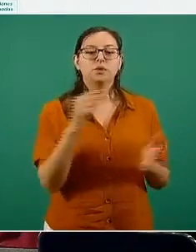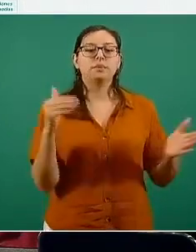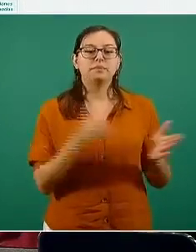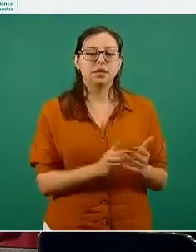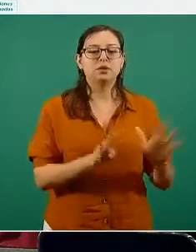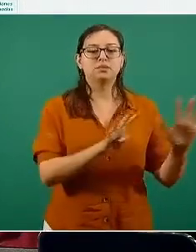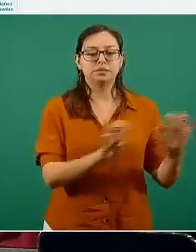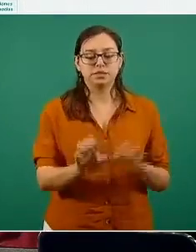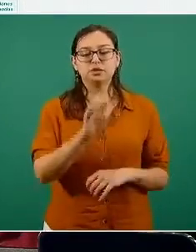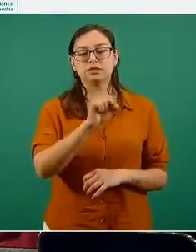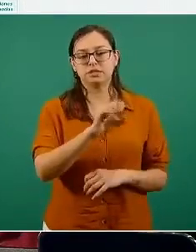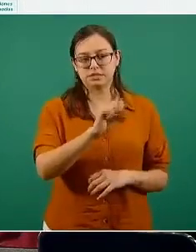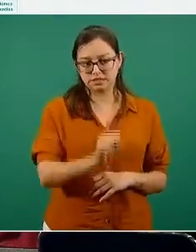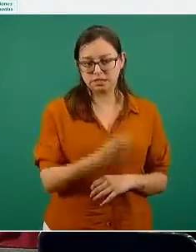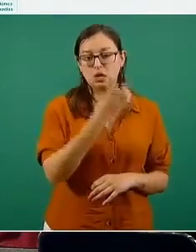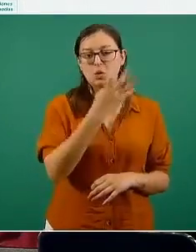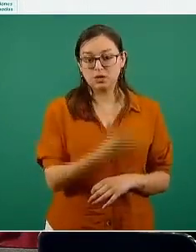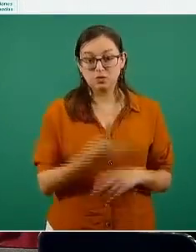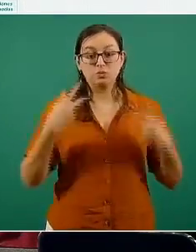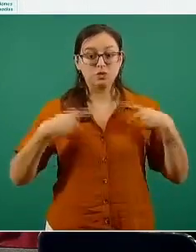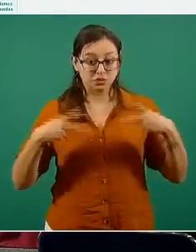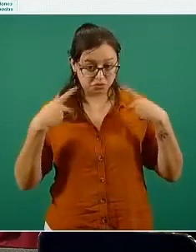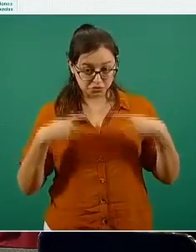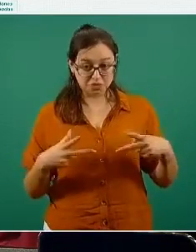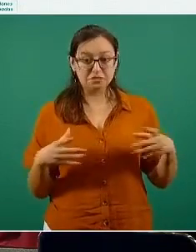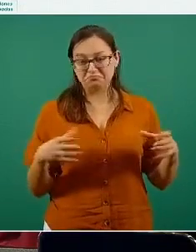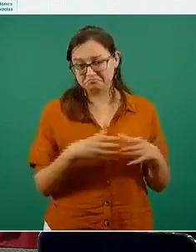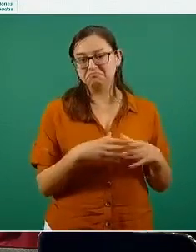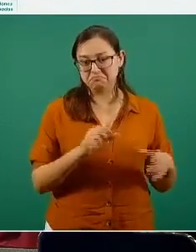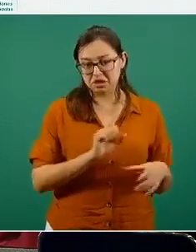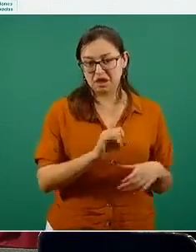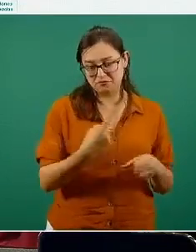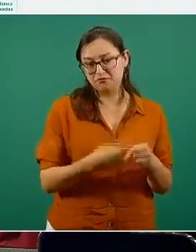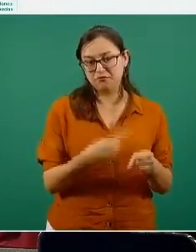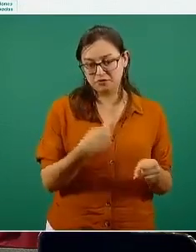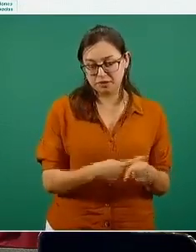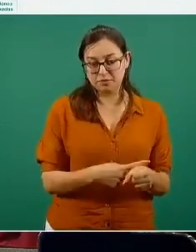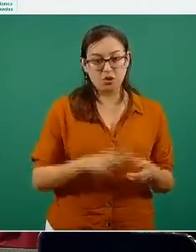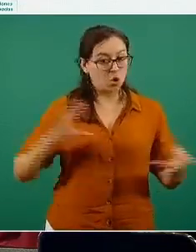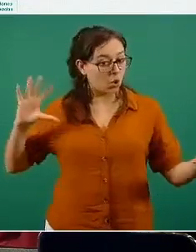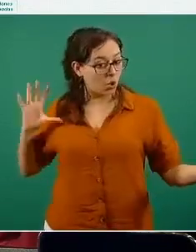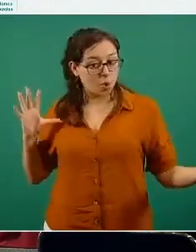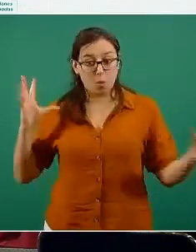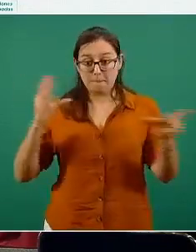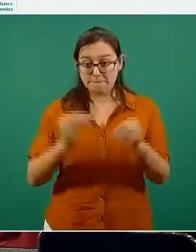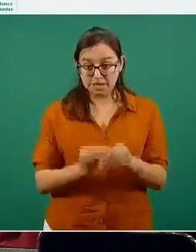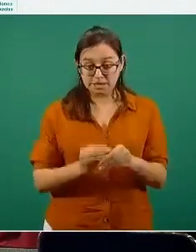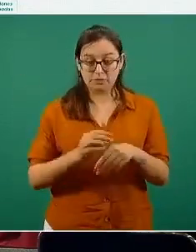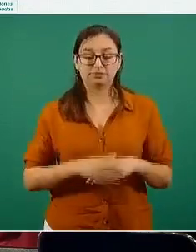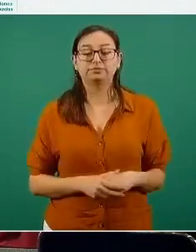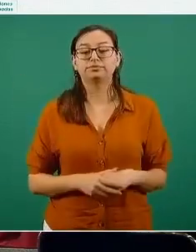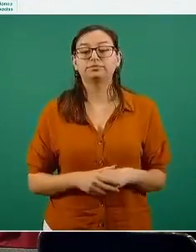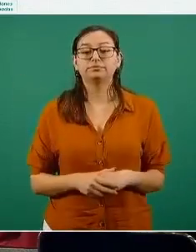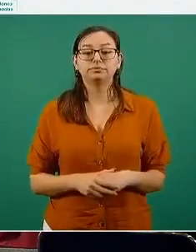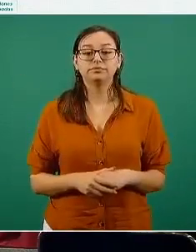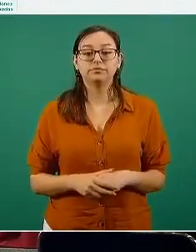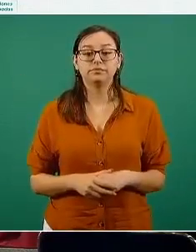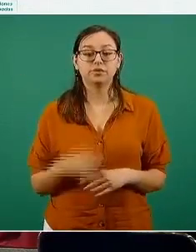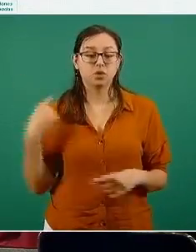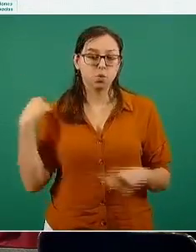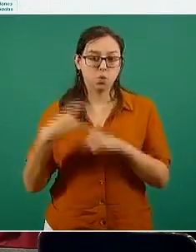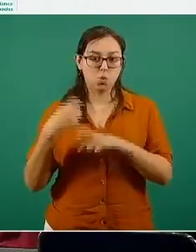2.059.964 casos estimados. Eso es el total de casos durante la pandemia. 5% de este total,